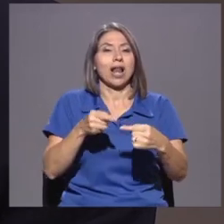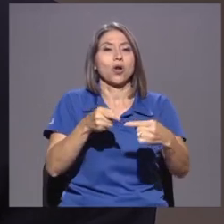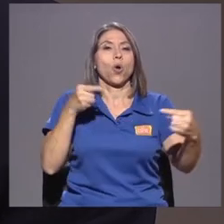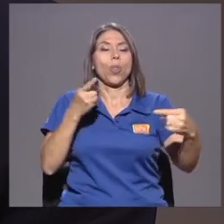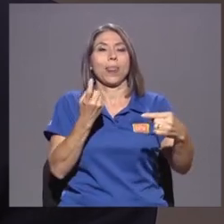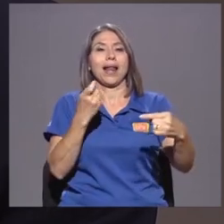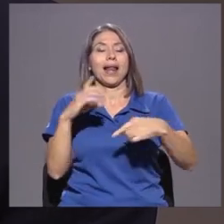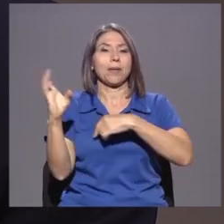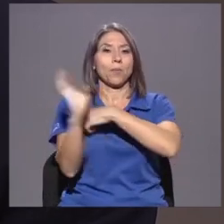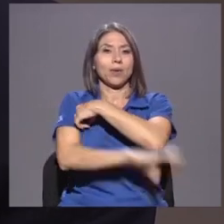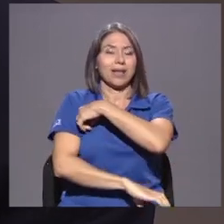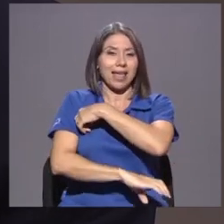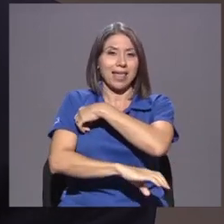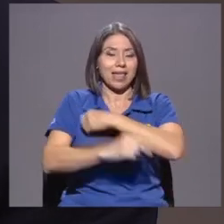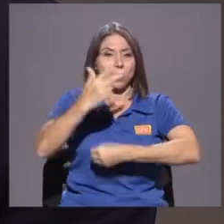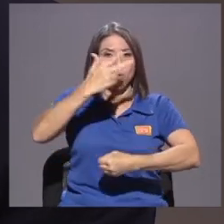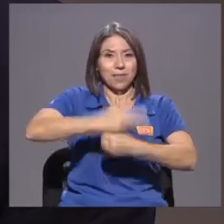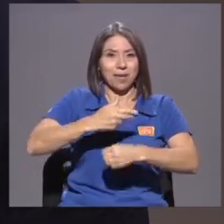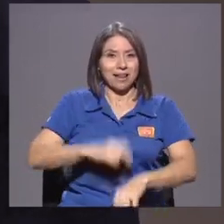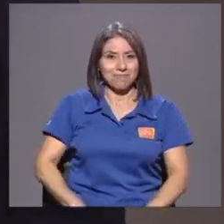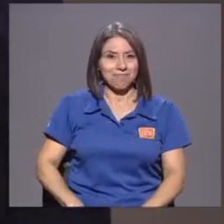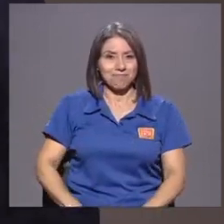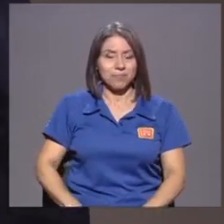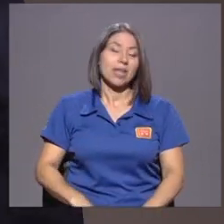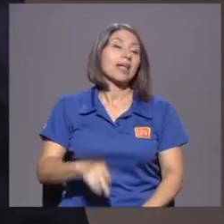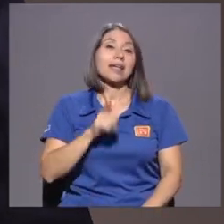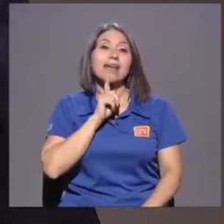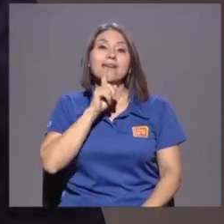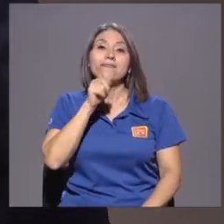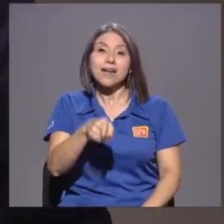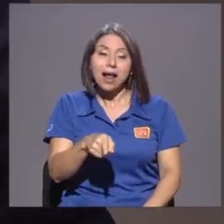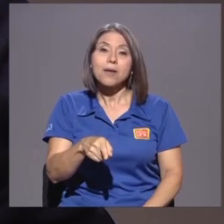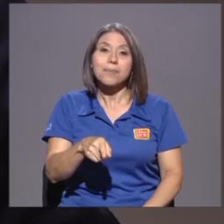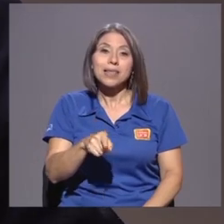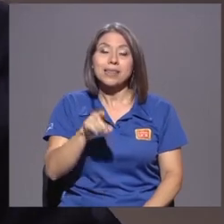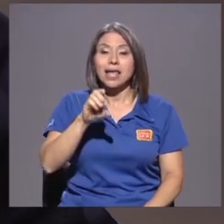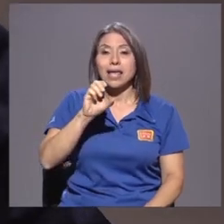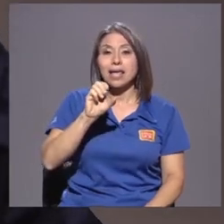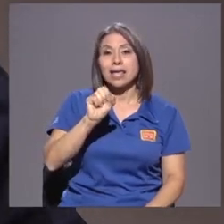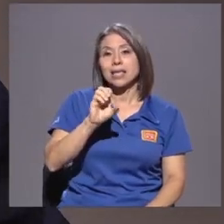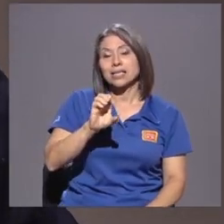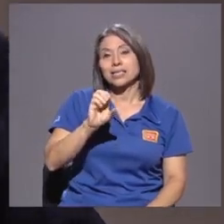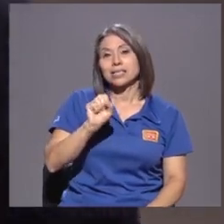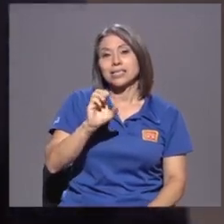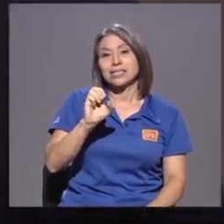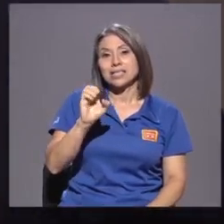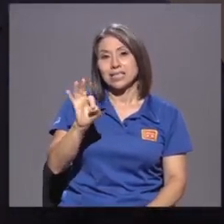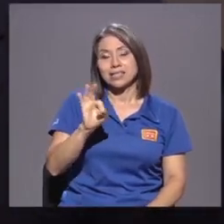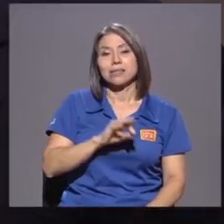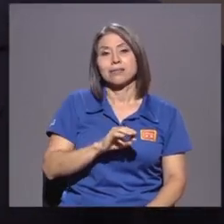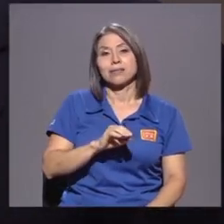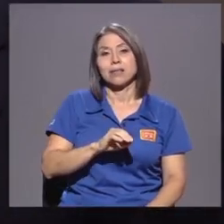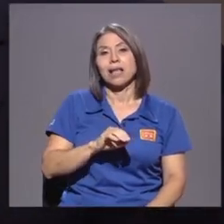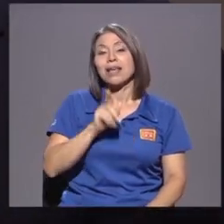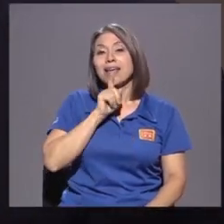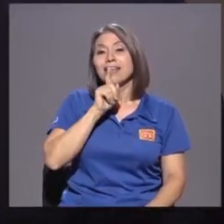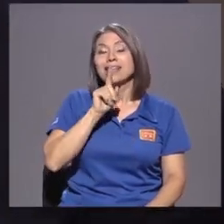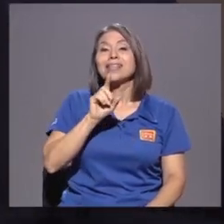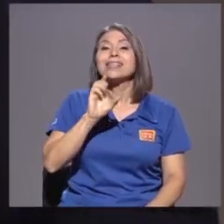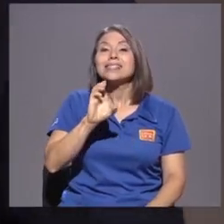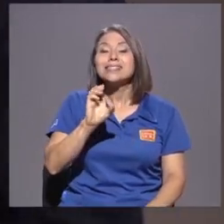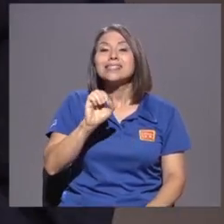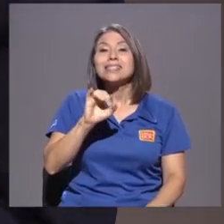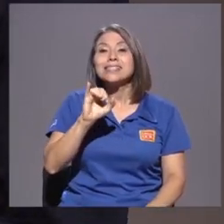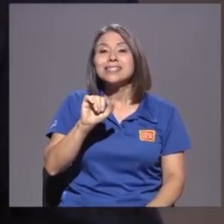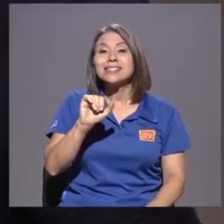guatemala clasificó que realmente logró procesar una serie de personalidades de altísimo rango